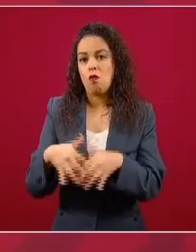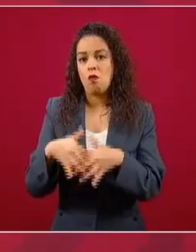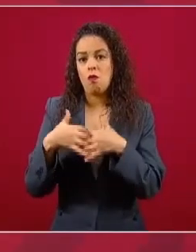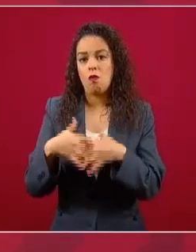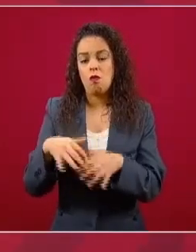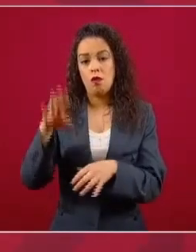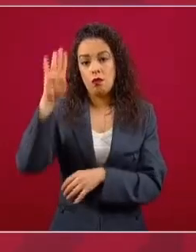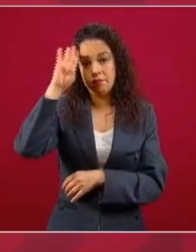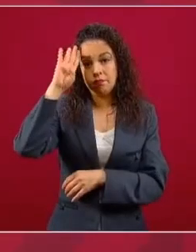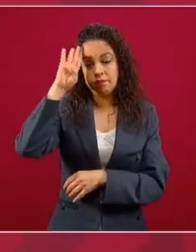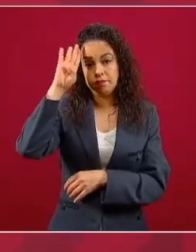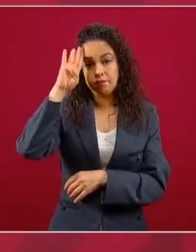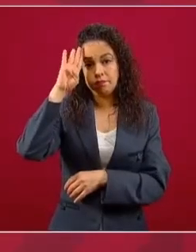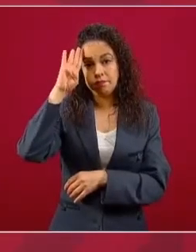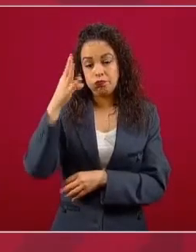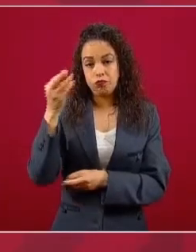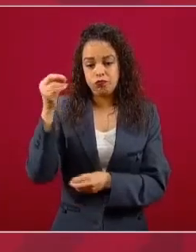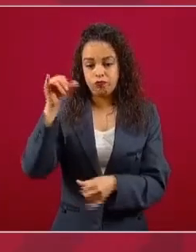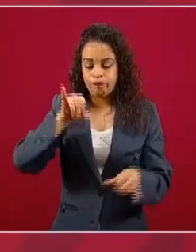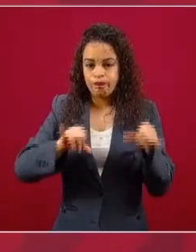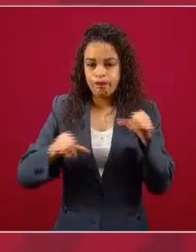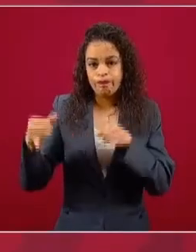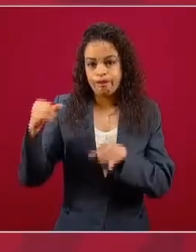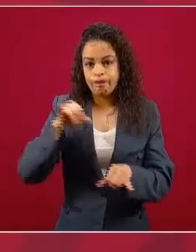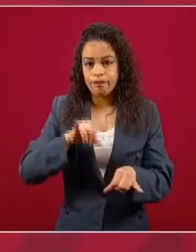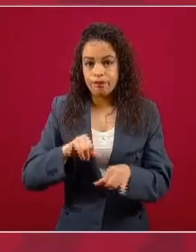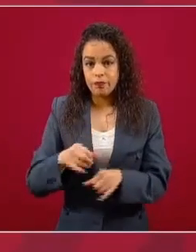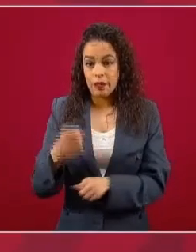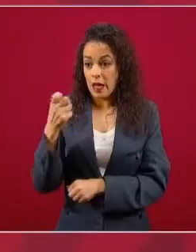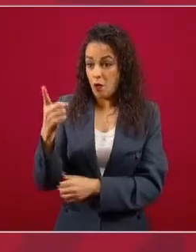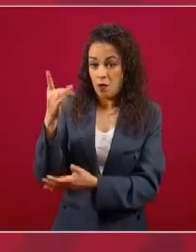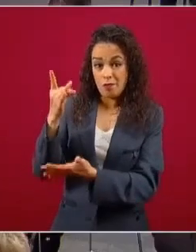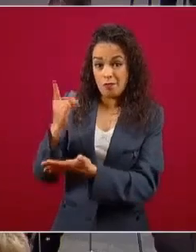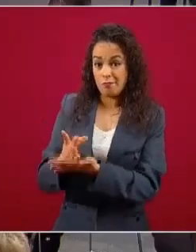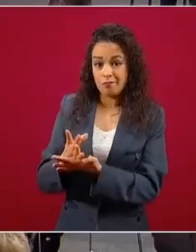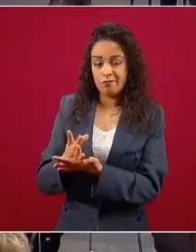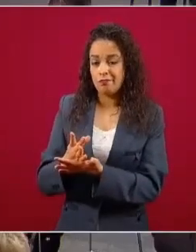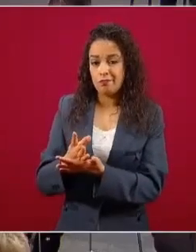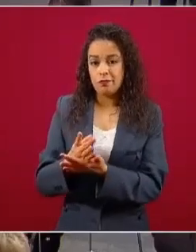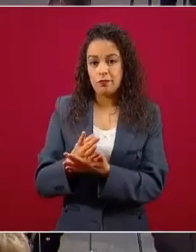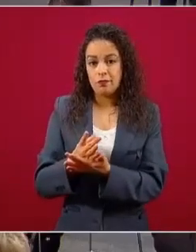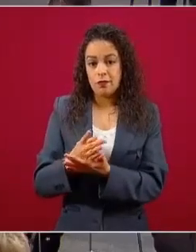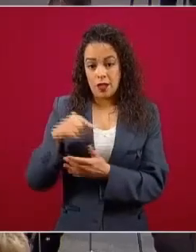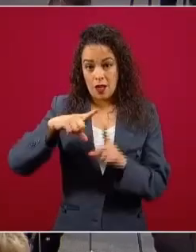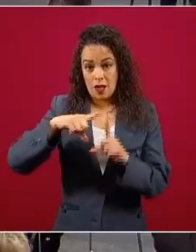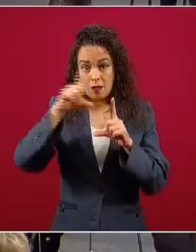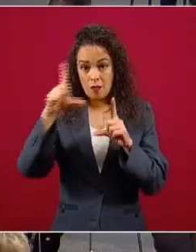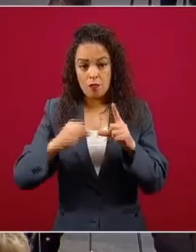pero no solo eso, hay regiones en el país